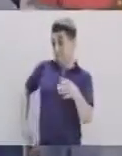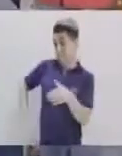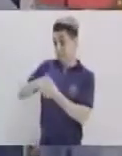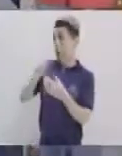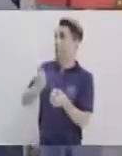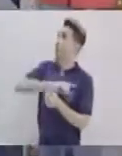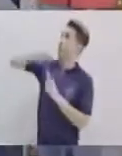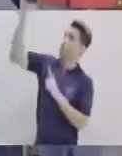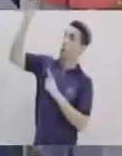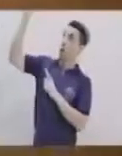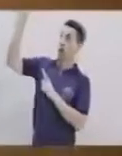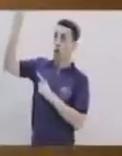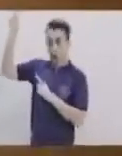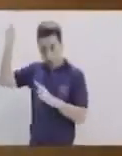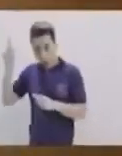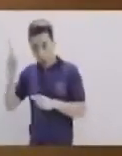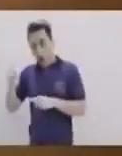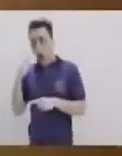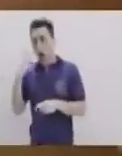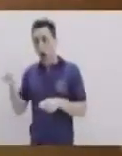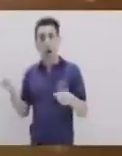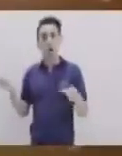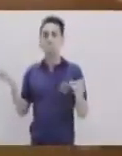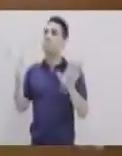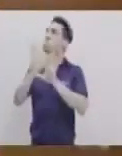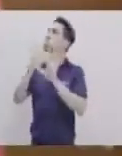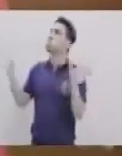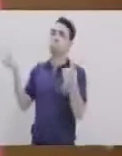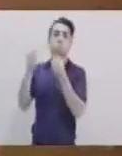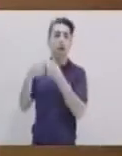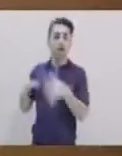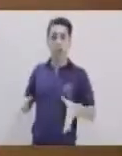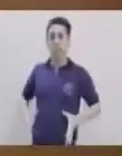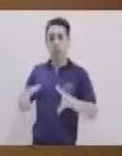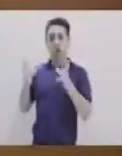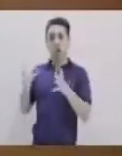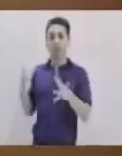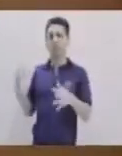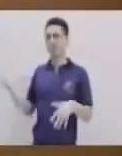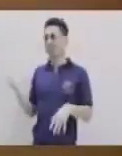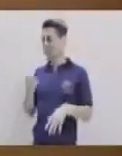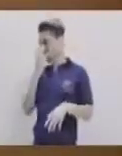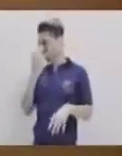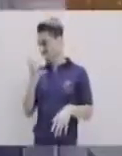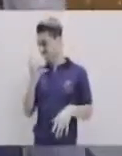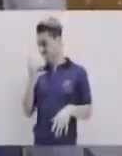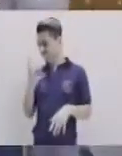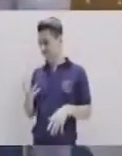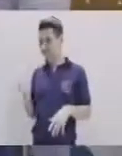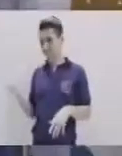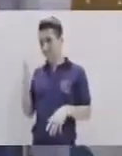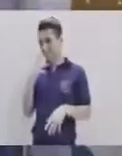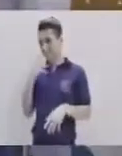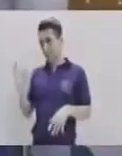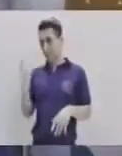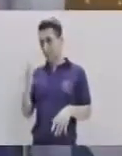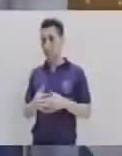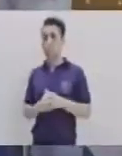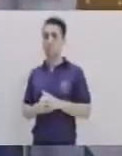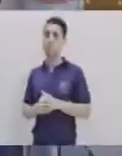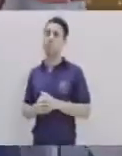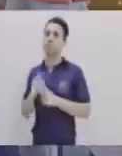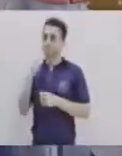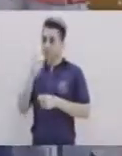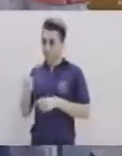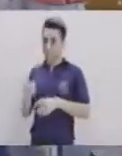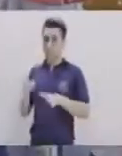durante bastante tiempo, pero no lograron encontrarla. Kate estaba muy enojada con su hermana. Si te has dado cuenta, esta es una